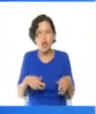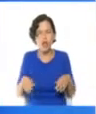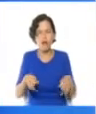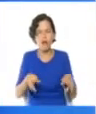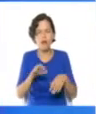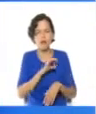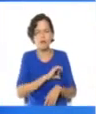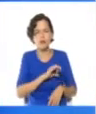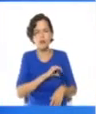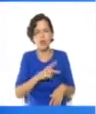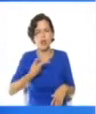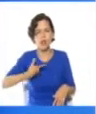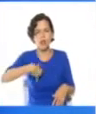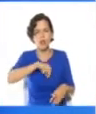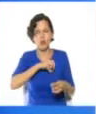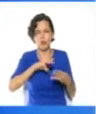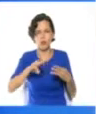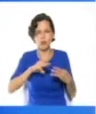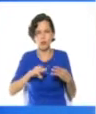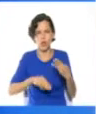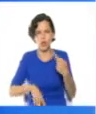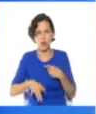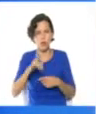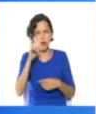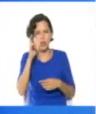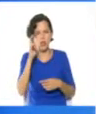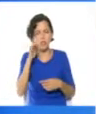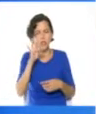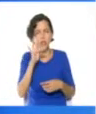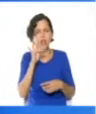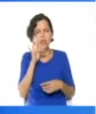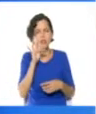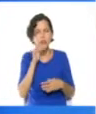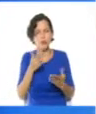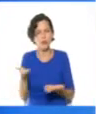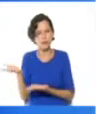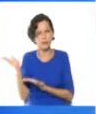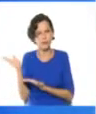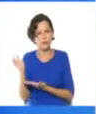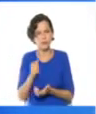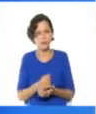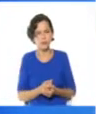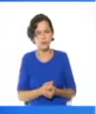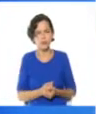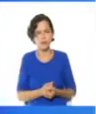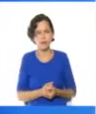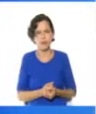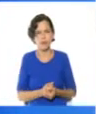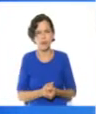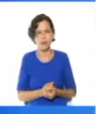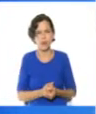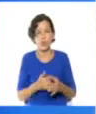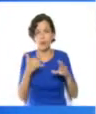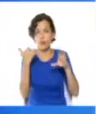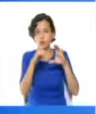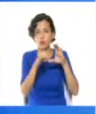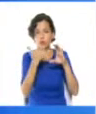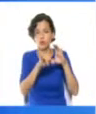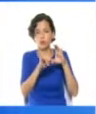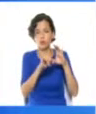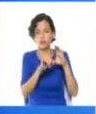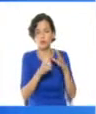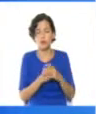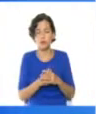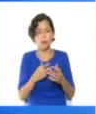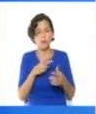redes sociales de nuestro programa, por Instagram y por Facebook como Cada Familia Una Escuela y por supuesto nuestro canal de YouTube para